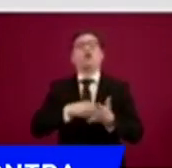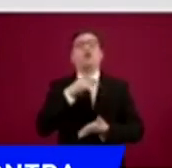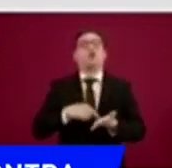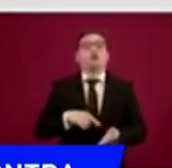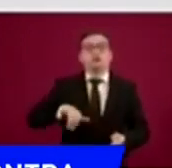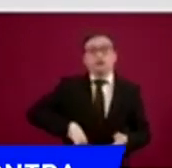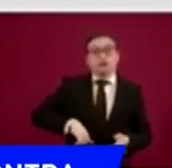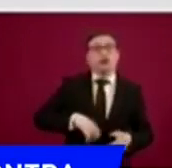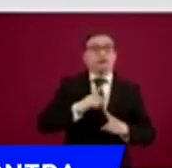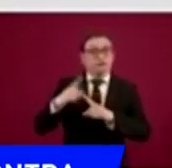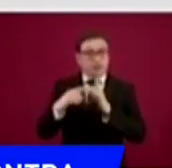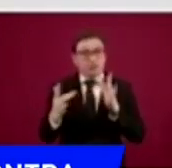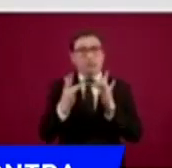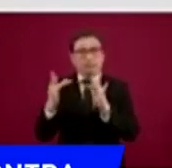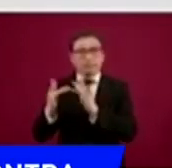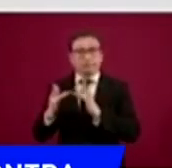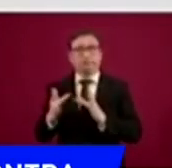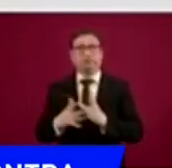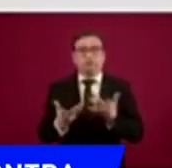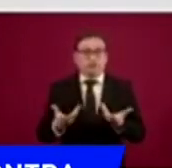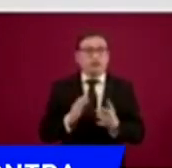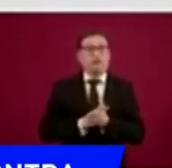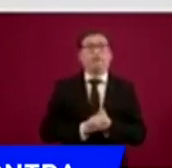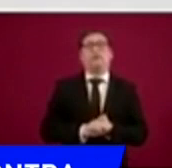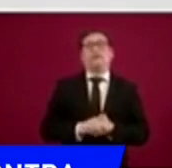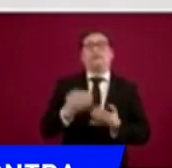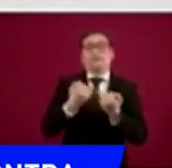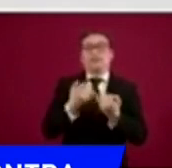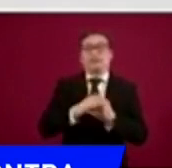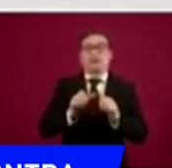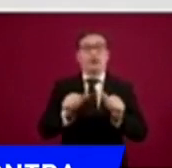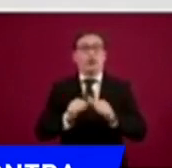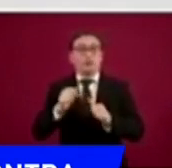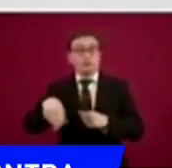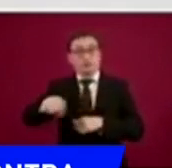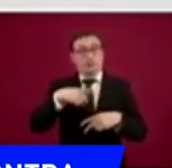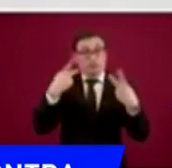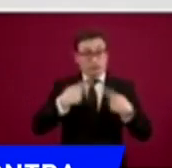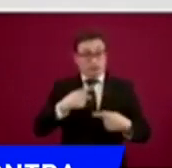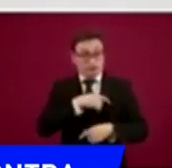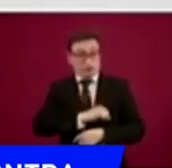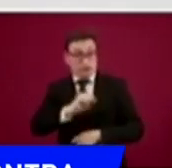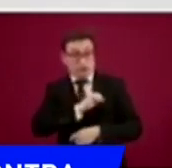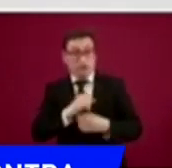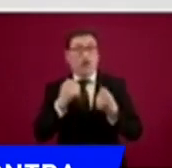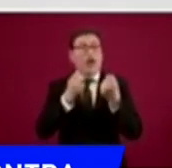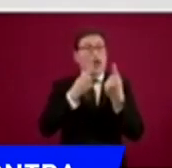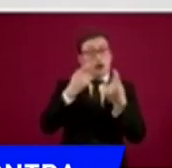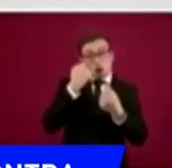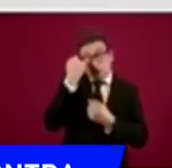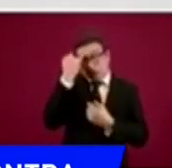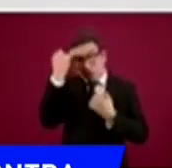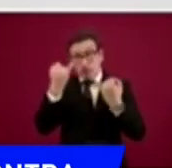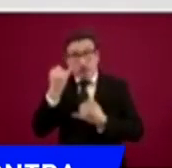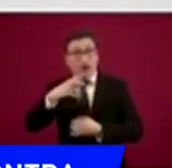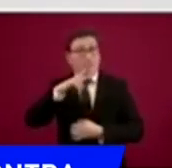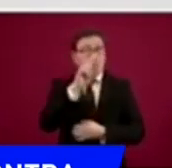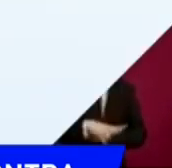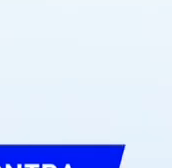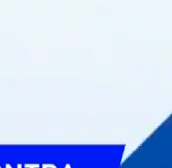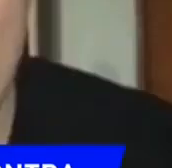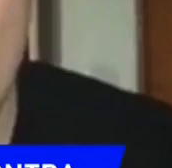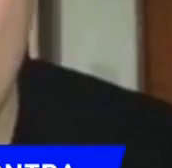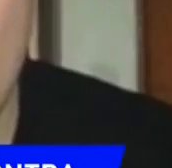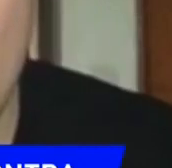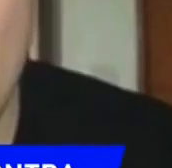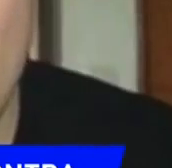poder desahogar de alguna manera este sistema. Muy bien, te agradezco mucho, Rodrigo, y si te parece bien, seguiremos hablando en las próximas semanas para ver qué